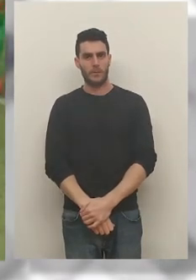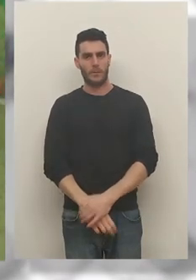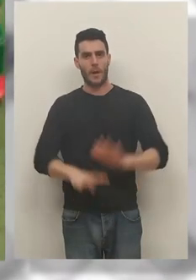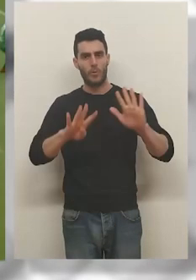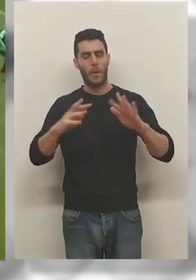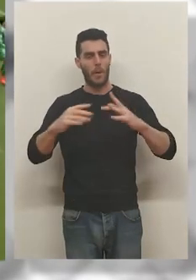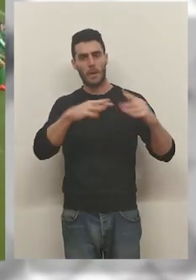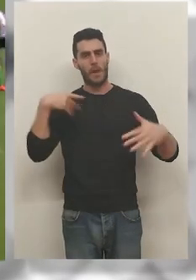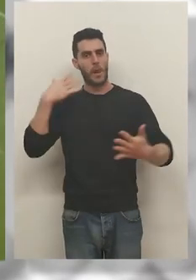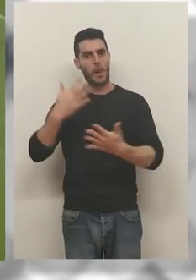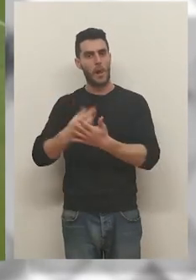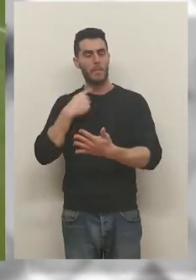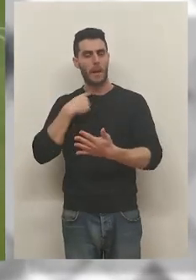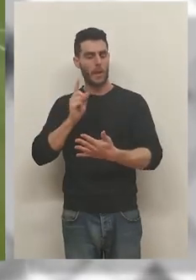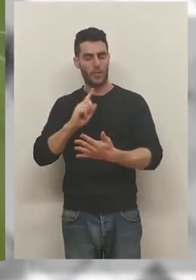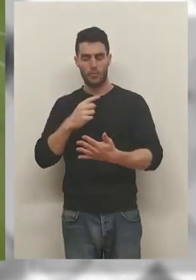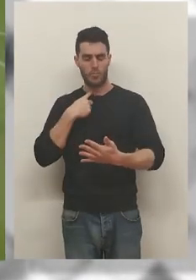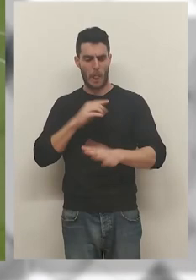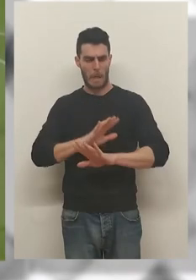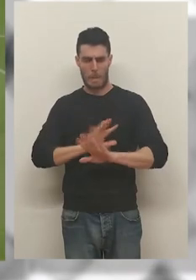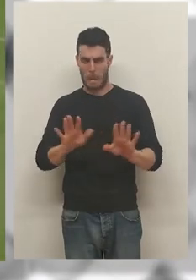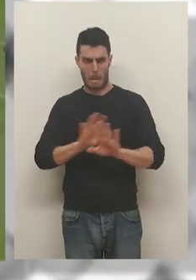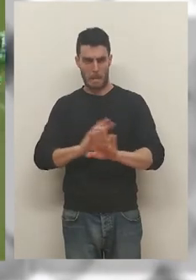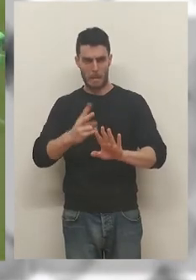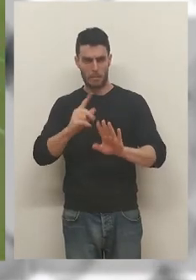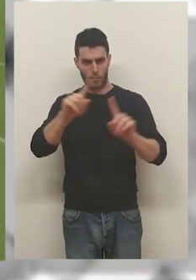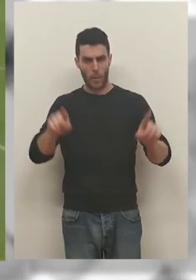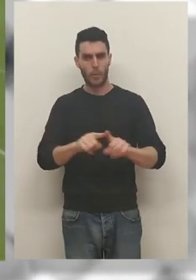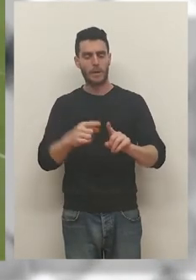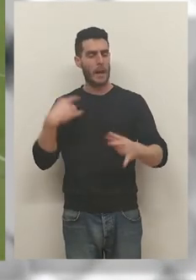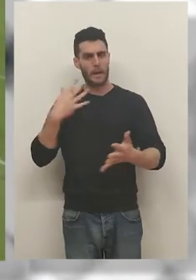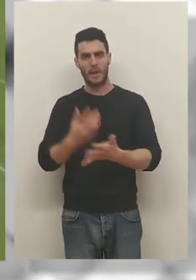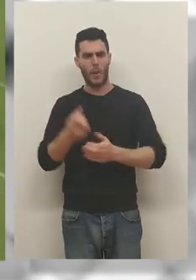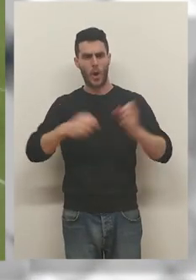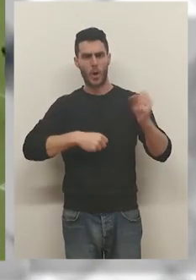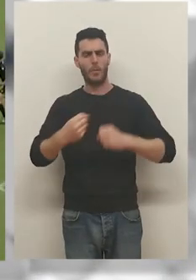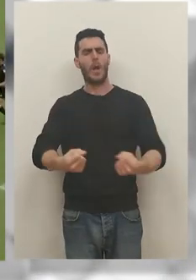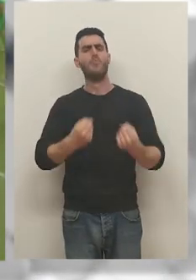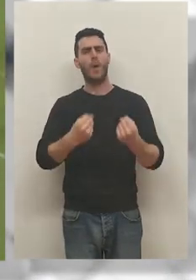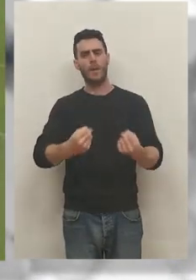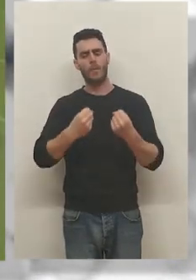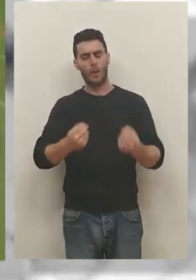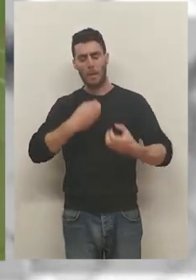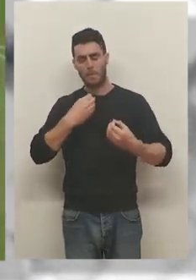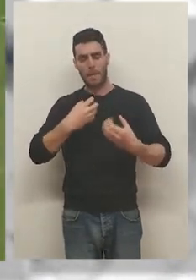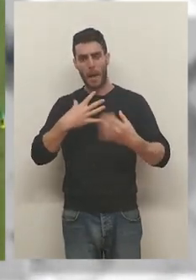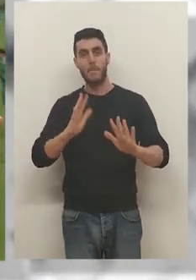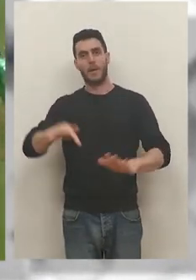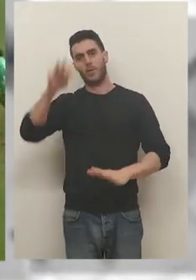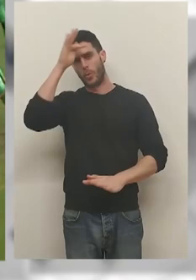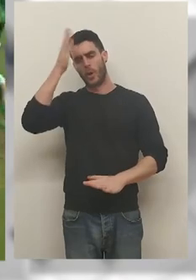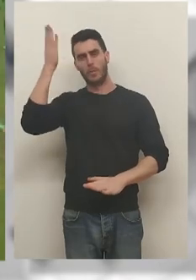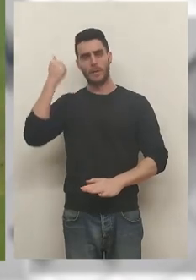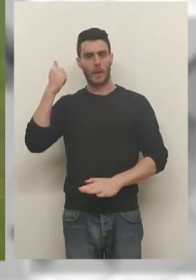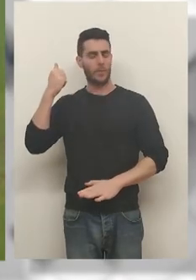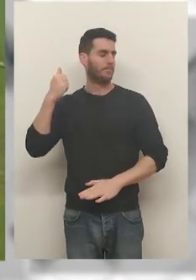llevaban nueve jornadas sin perder no conocían La derrota en toda la segunda vuelta habían competido en todos los partidos pero